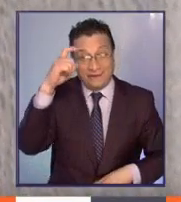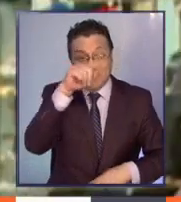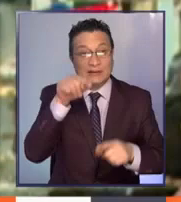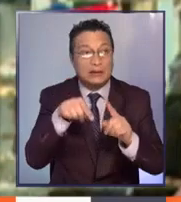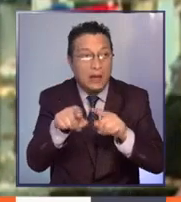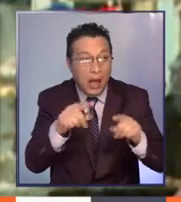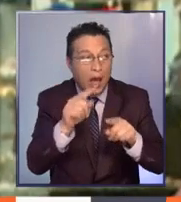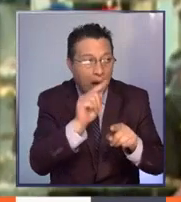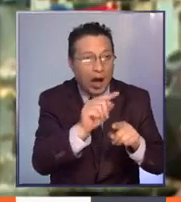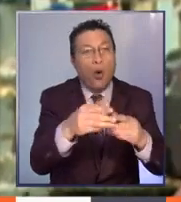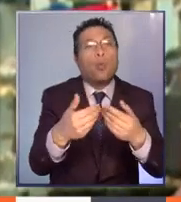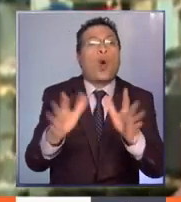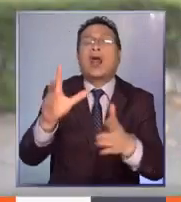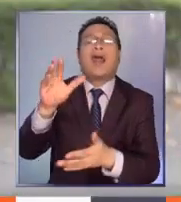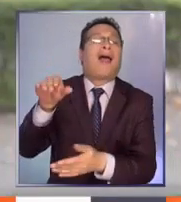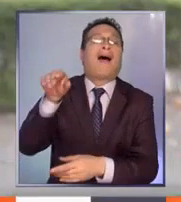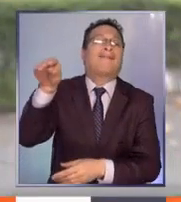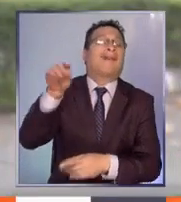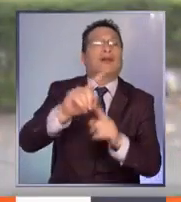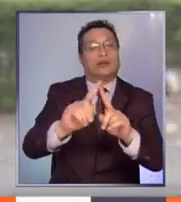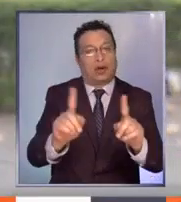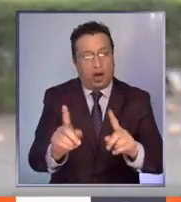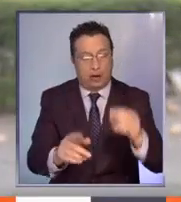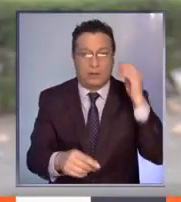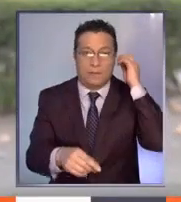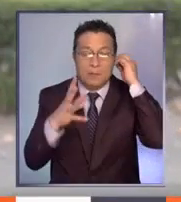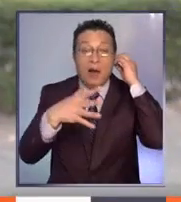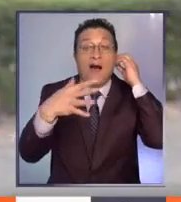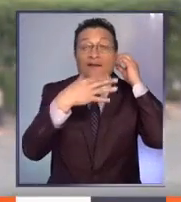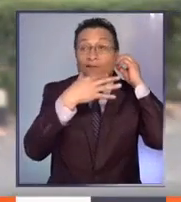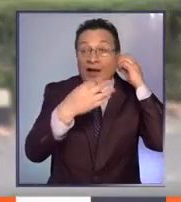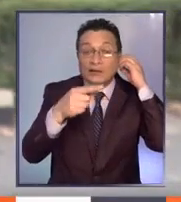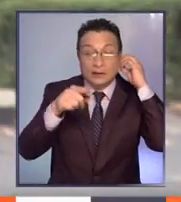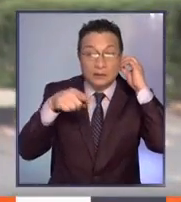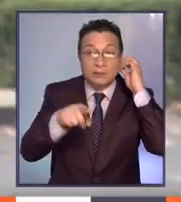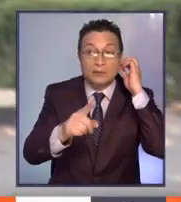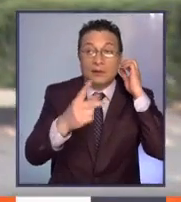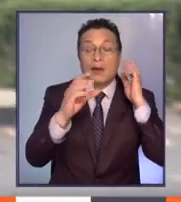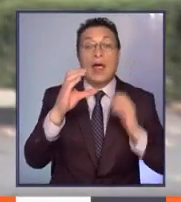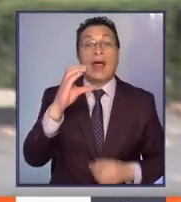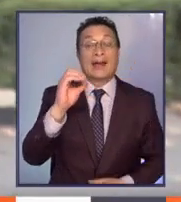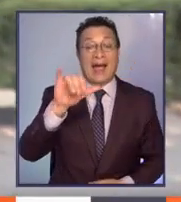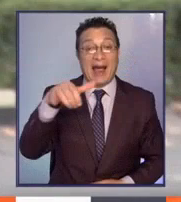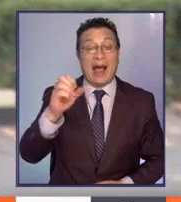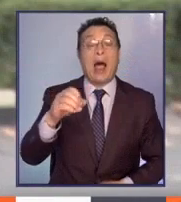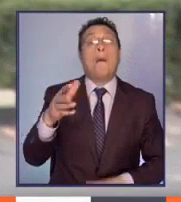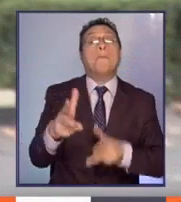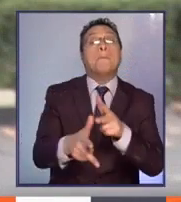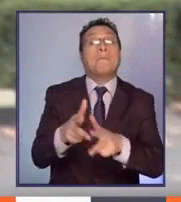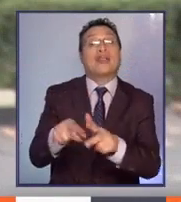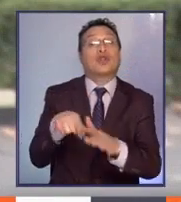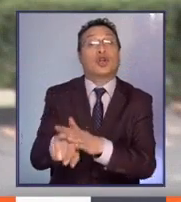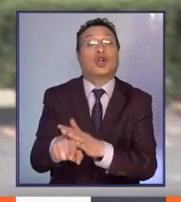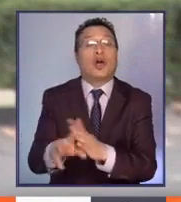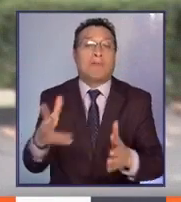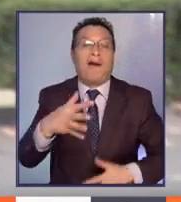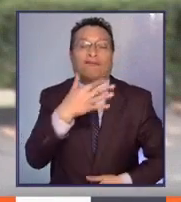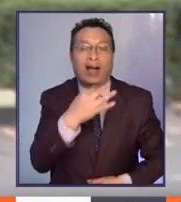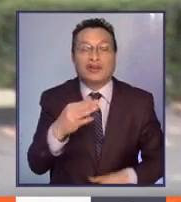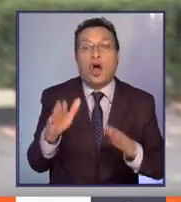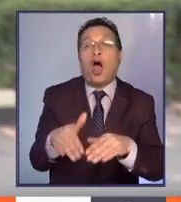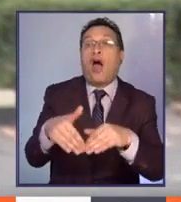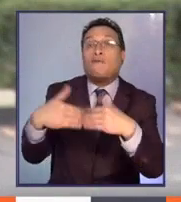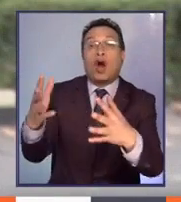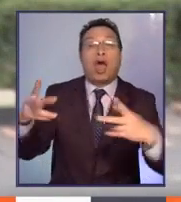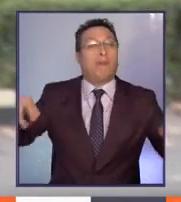actuar de los delincuentes. Es mucho más fácil, por ejemplo, interceptar un cajero que esté en el metro o fuera, digamos, en un lugar no